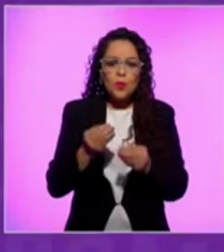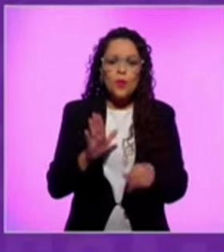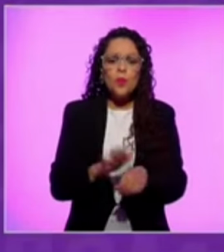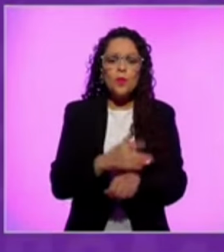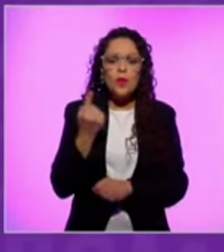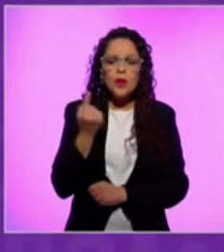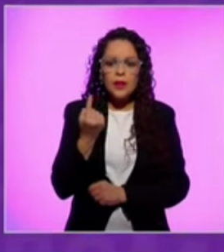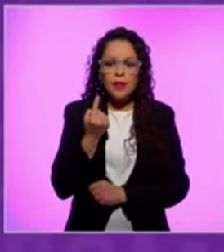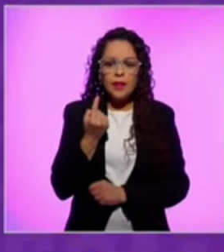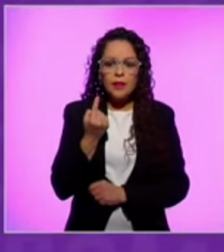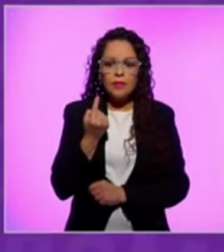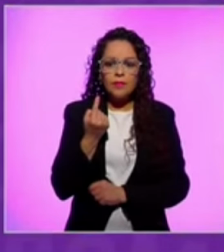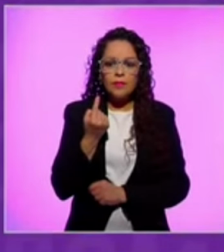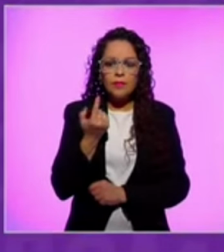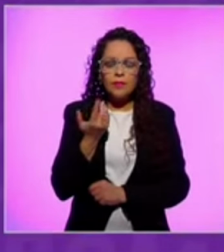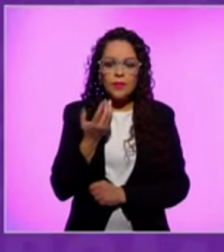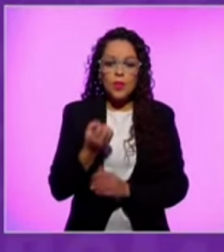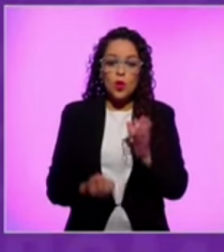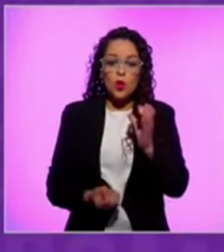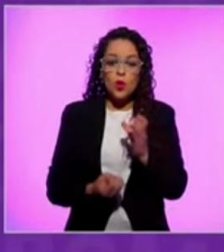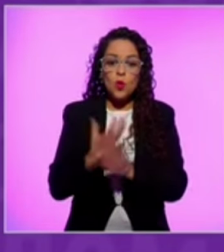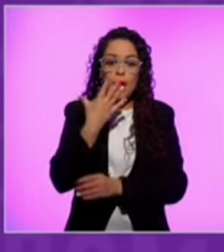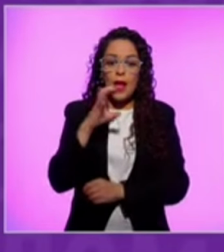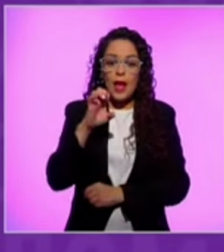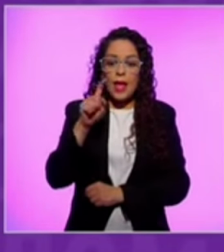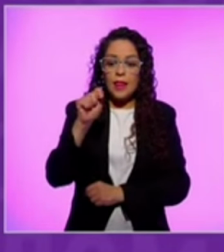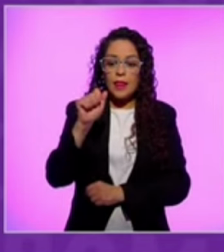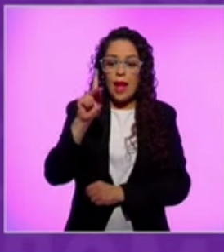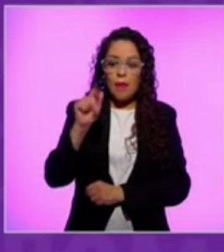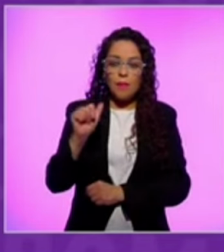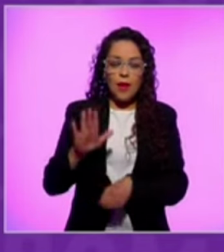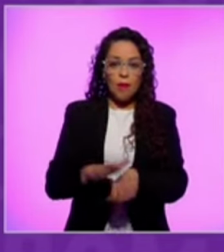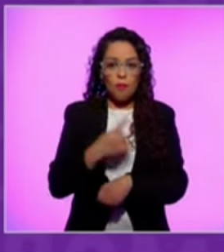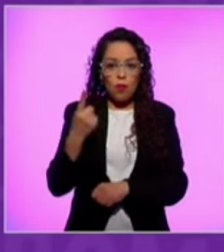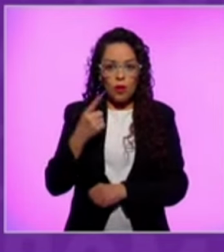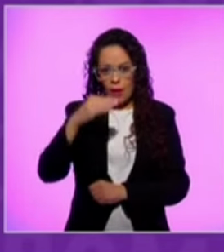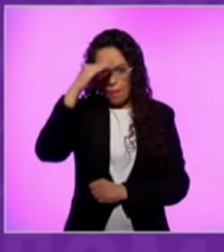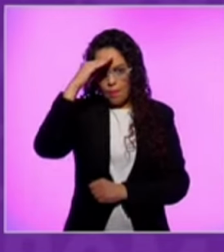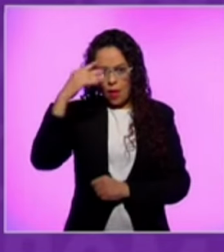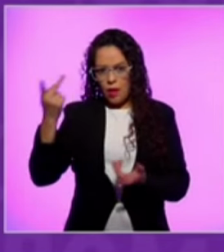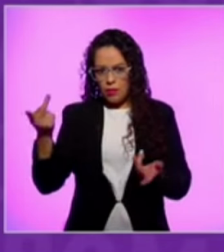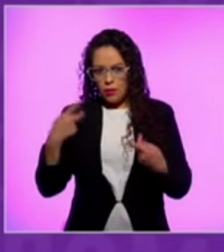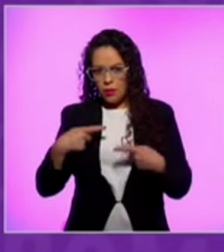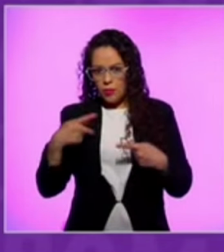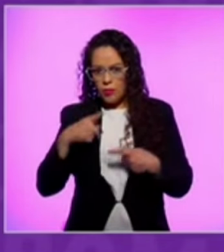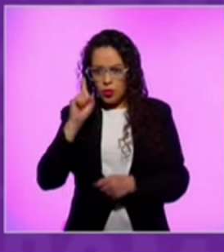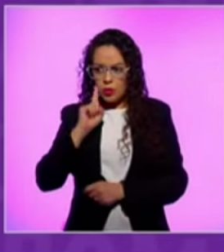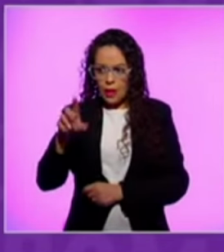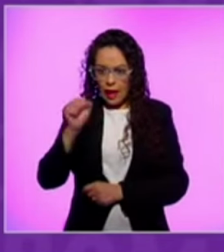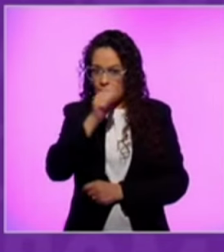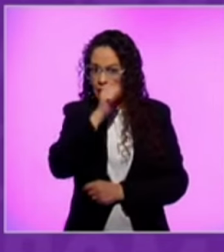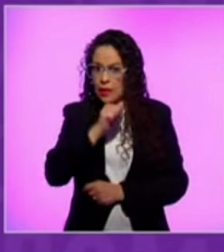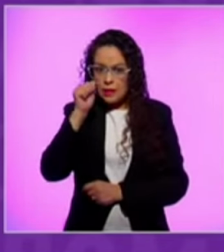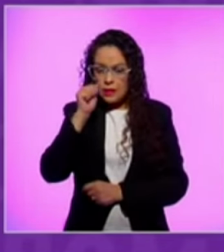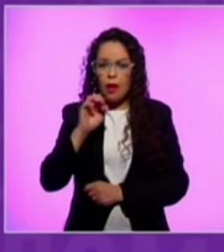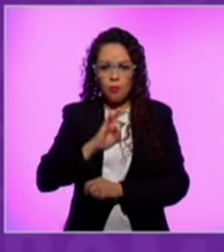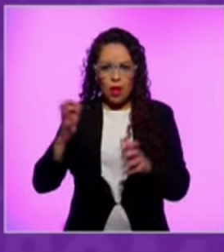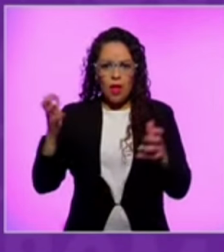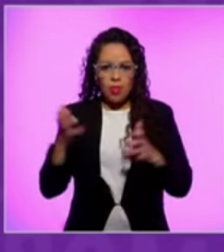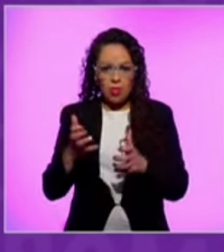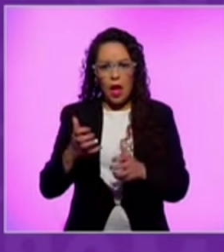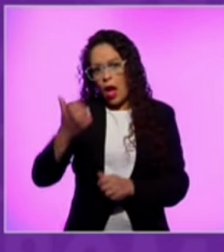una visibilización, una etapa nueva de que una ciega también lo puede hacer. Conocemos a lo mejor ciegas músicas, ciegas cantantes